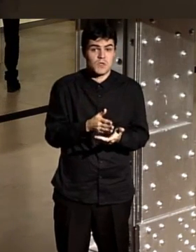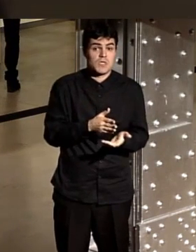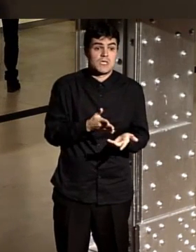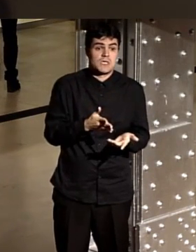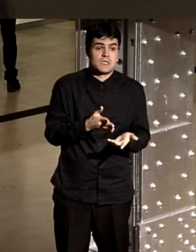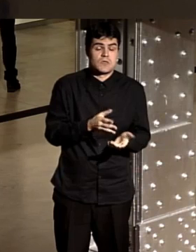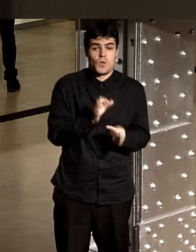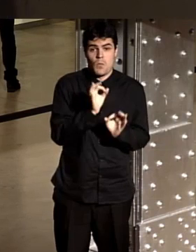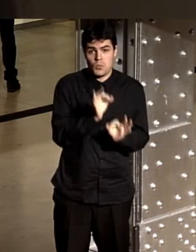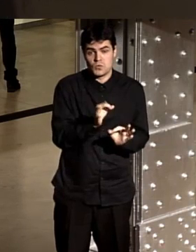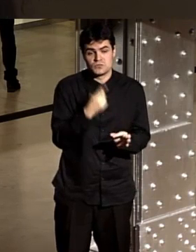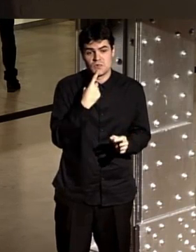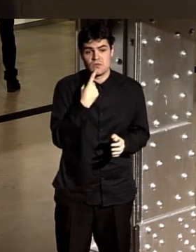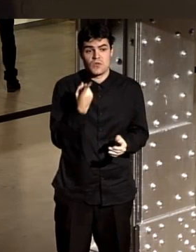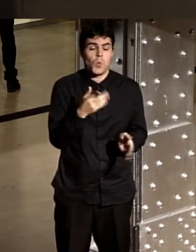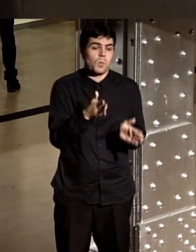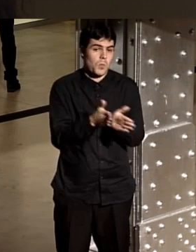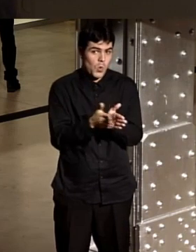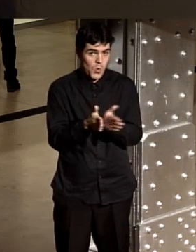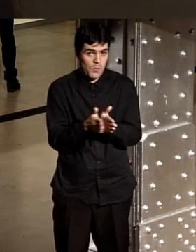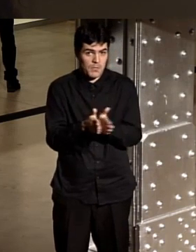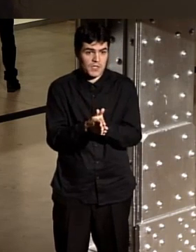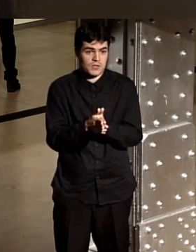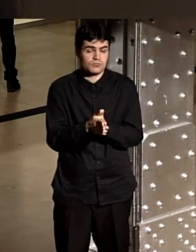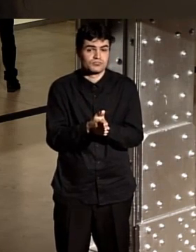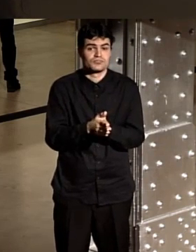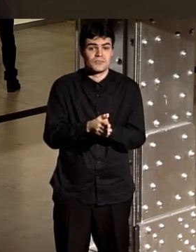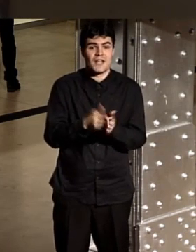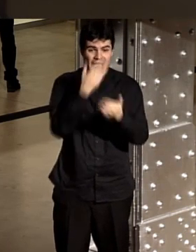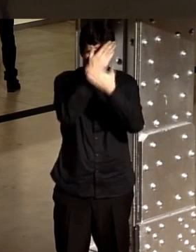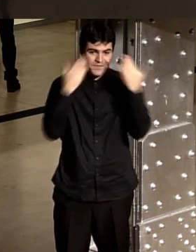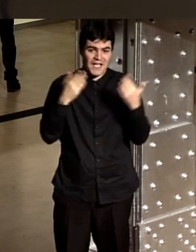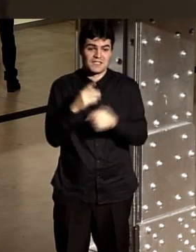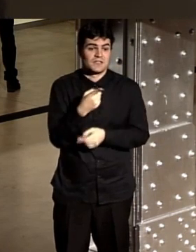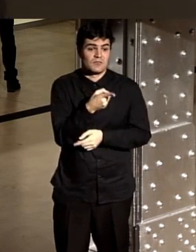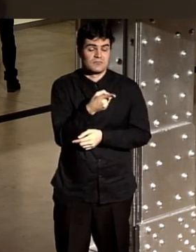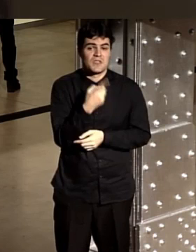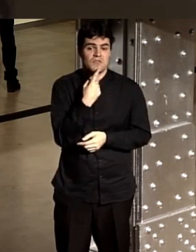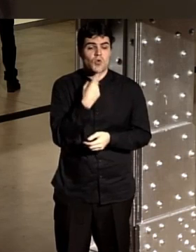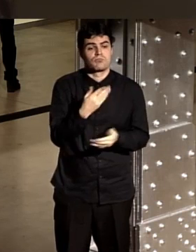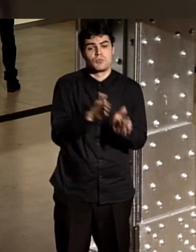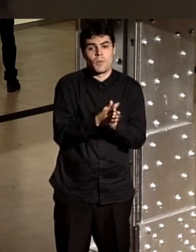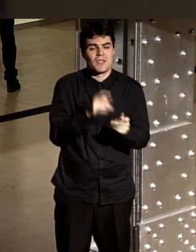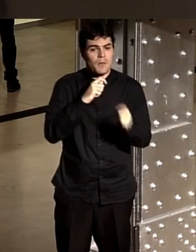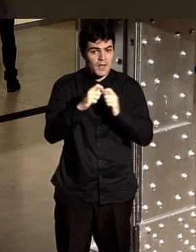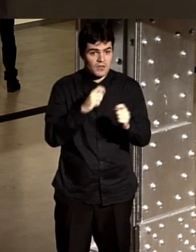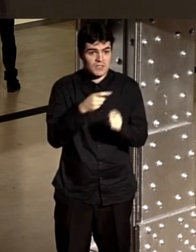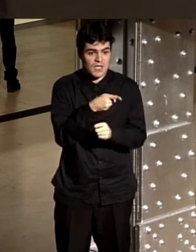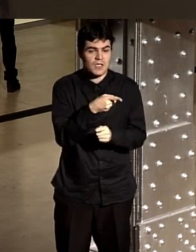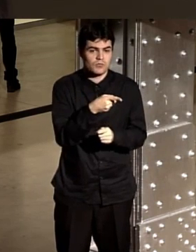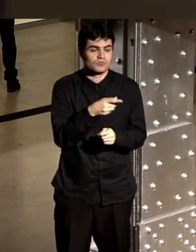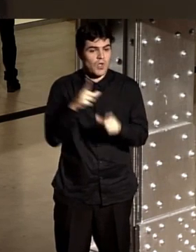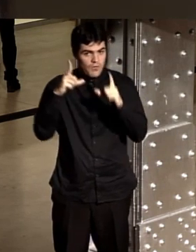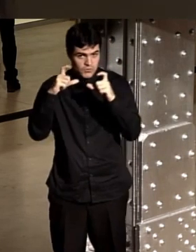cómo hay un compañero, creo que es en Afganistán, llegas a Afganistán, a Kandahar, y hay un compañero periodista, a ella le asignan como